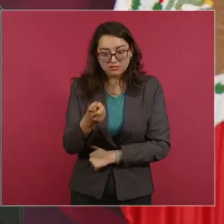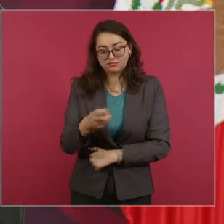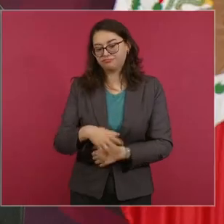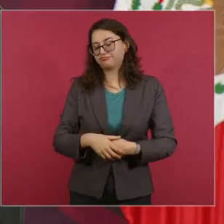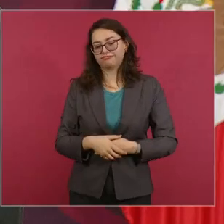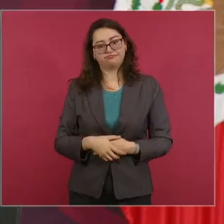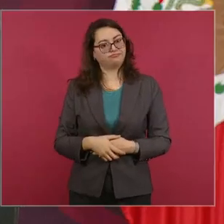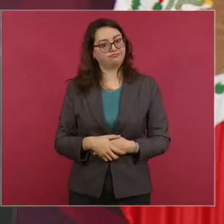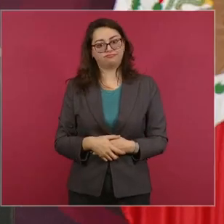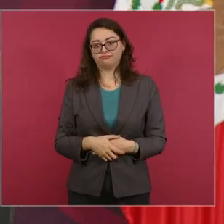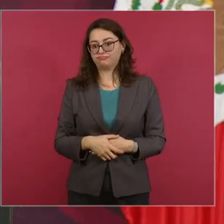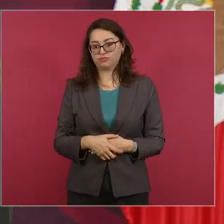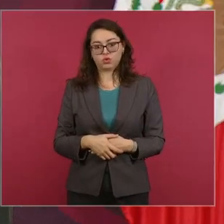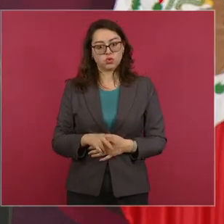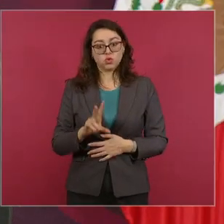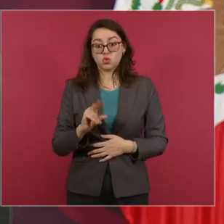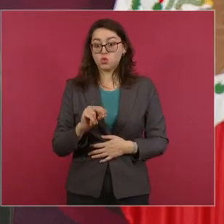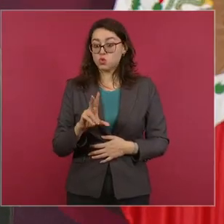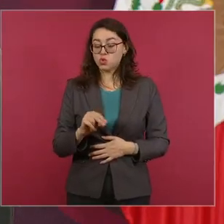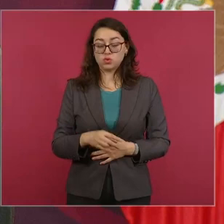esto también para los jóvenes